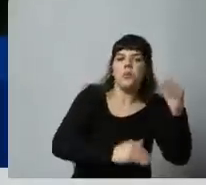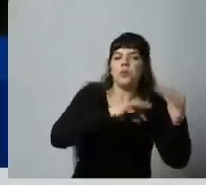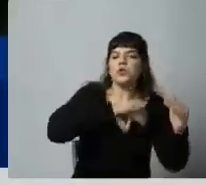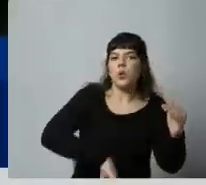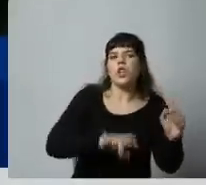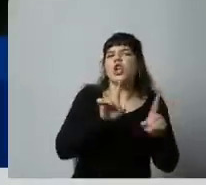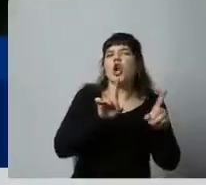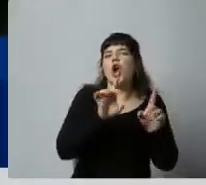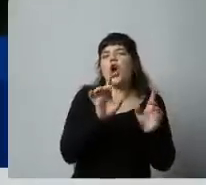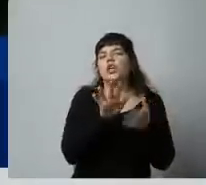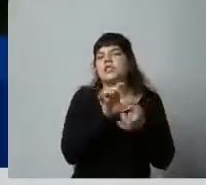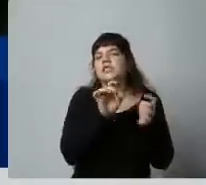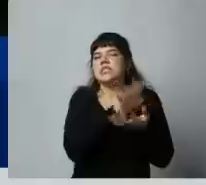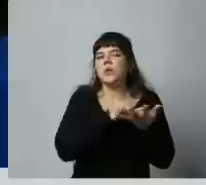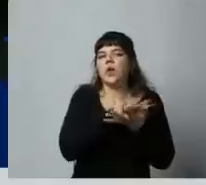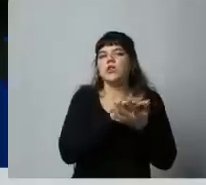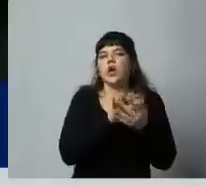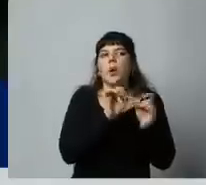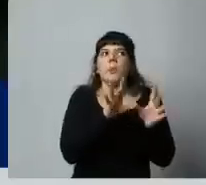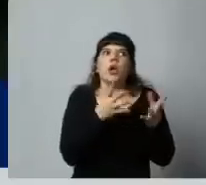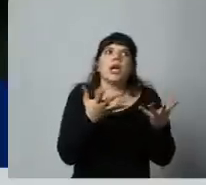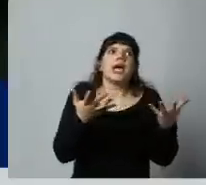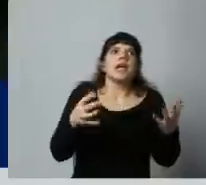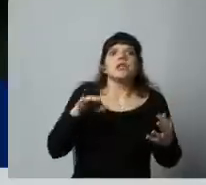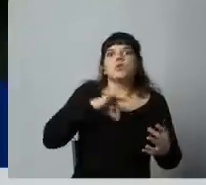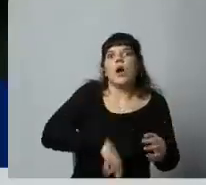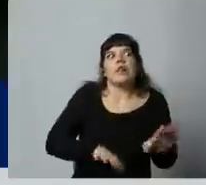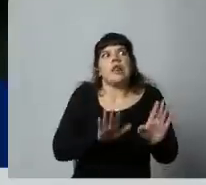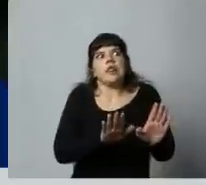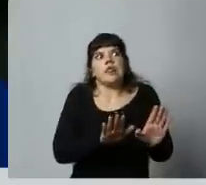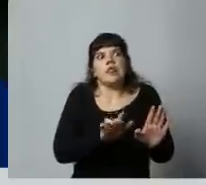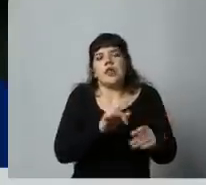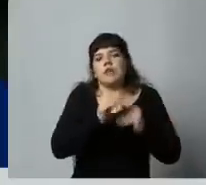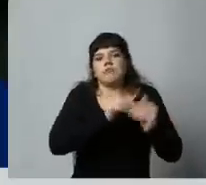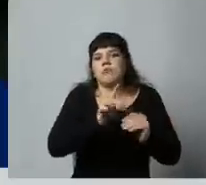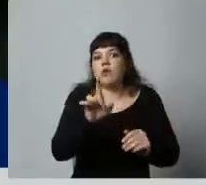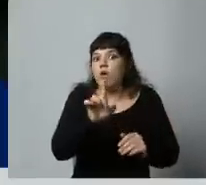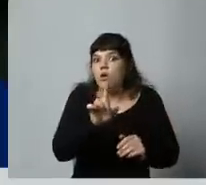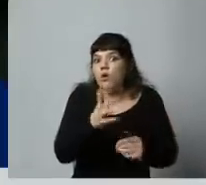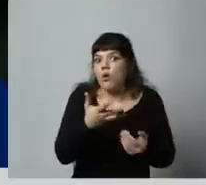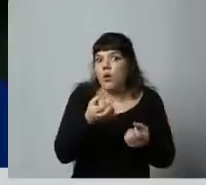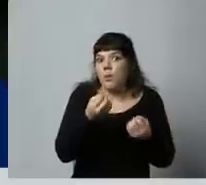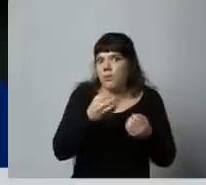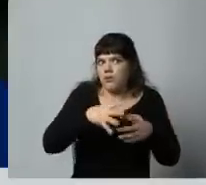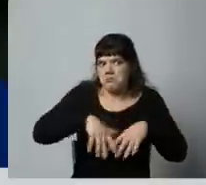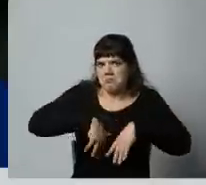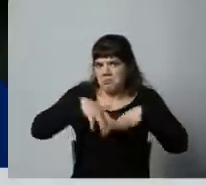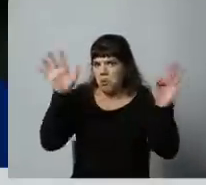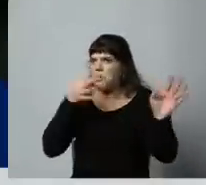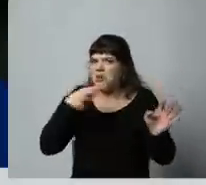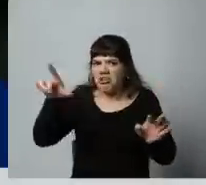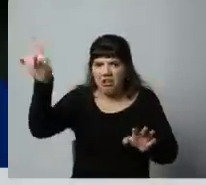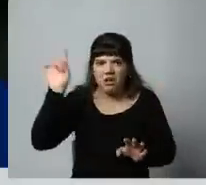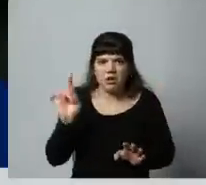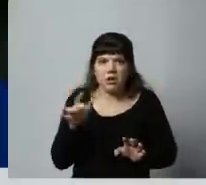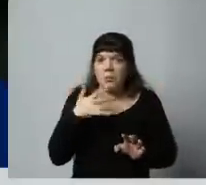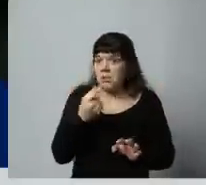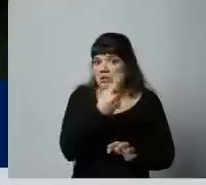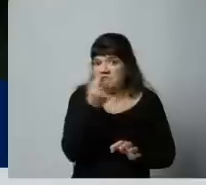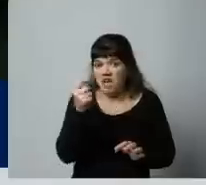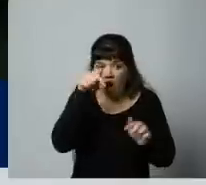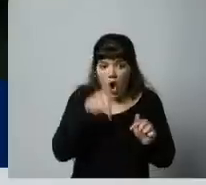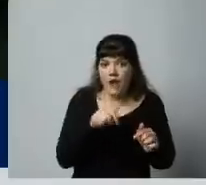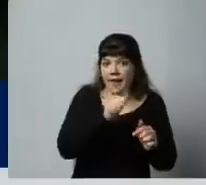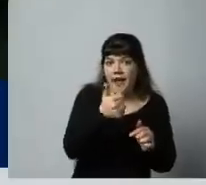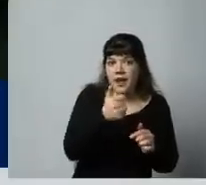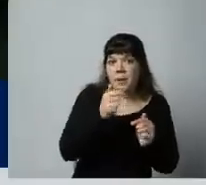que el salario está congelado y crece la inflación y Por tanto se deteriora el poder de compra no por la vía absoluta de que si tú ganas 100